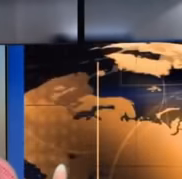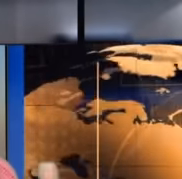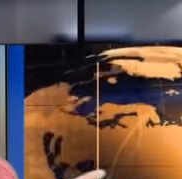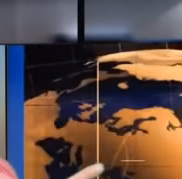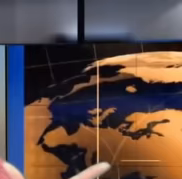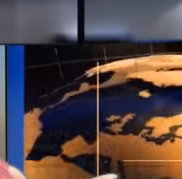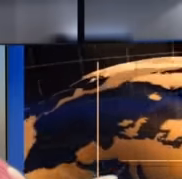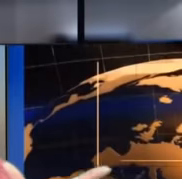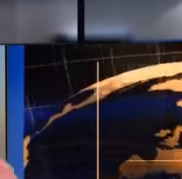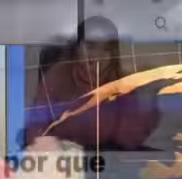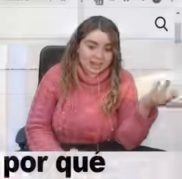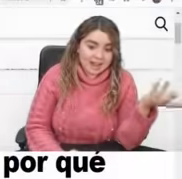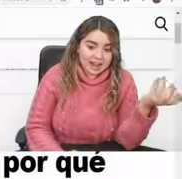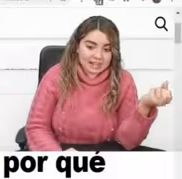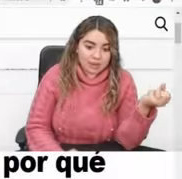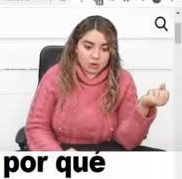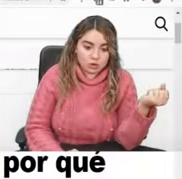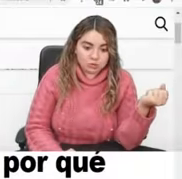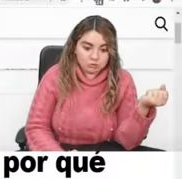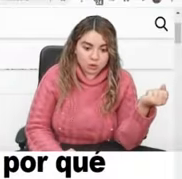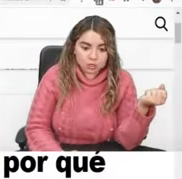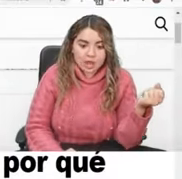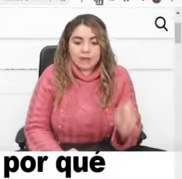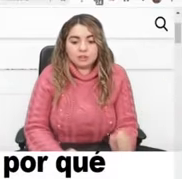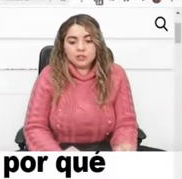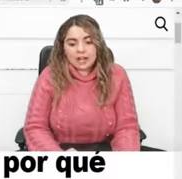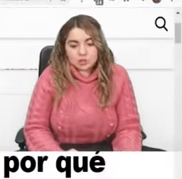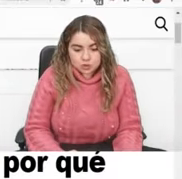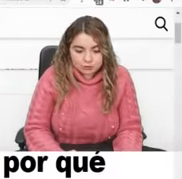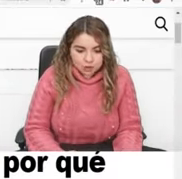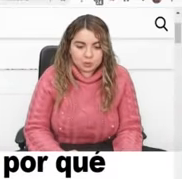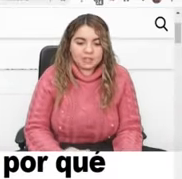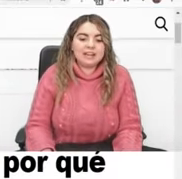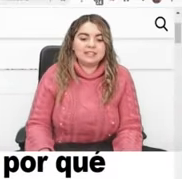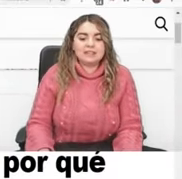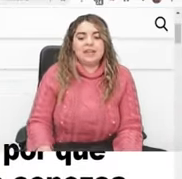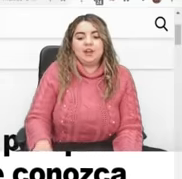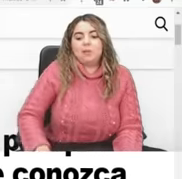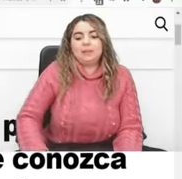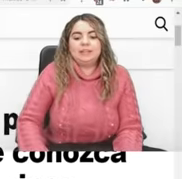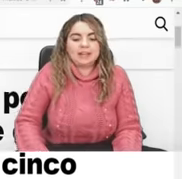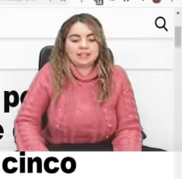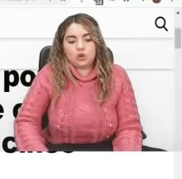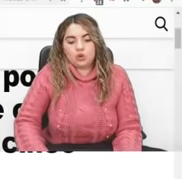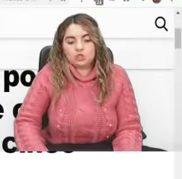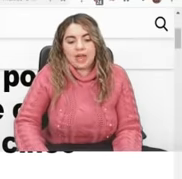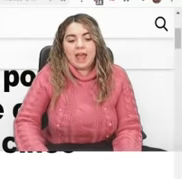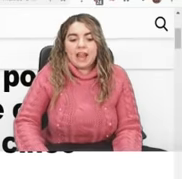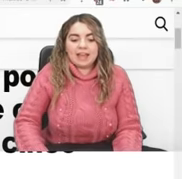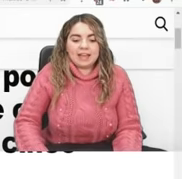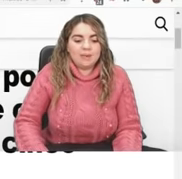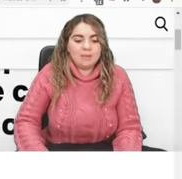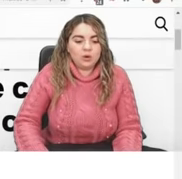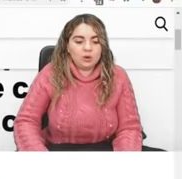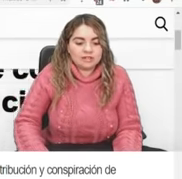con el general Salvador Cienfuegos. El veto en el caso Cienfuegos, ¿por qué la Cancillería no permitiría que se conozca